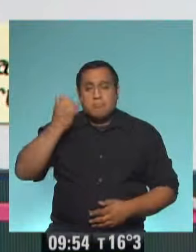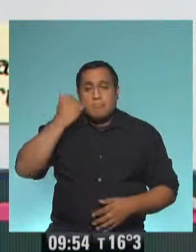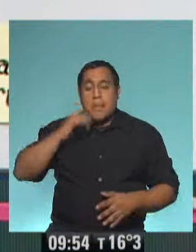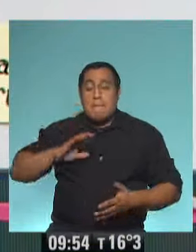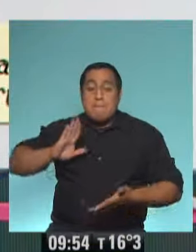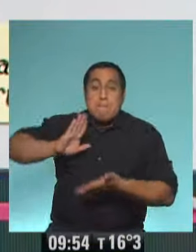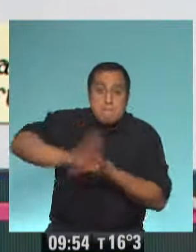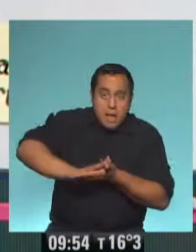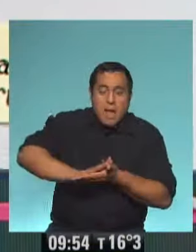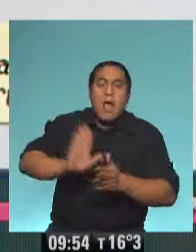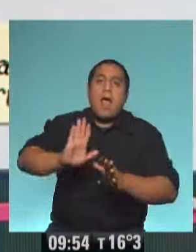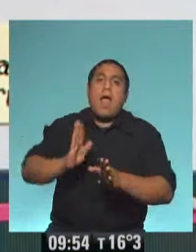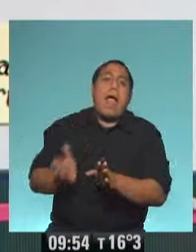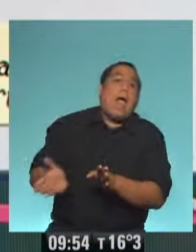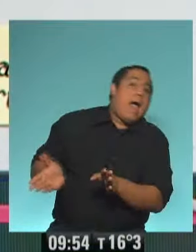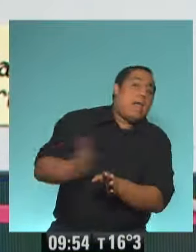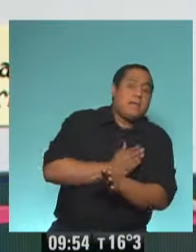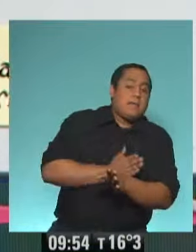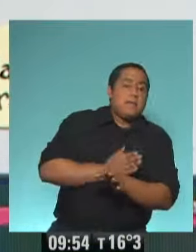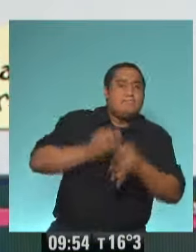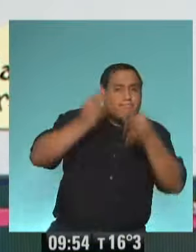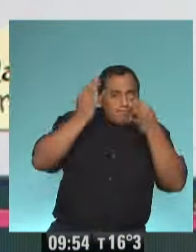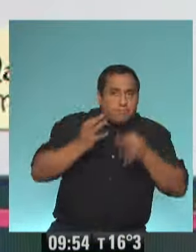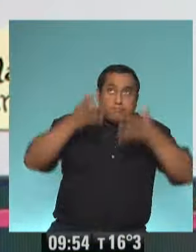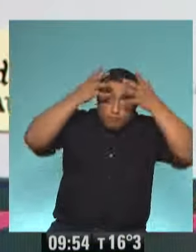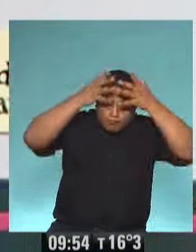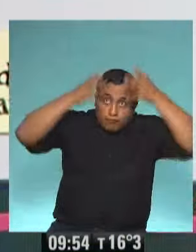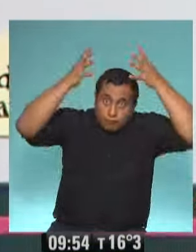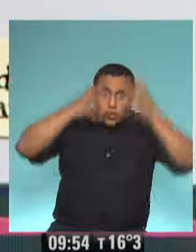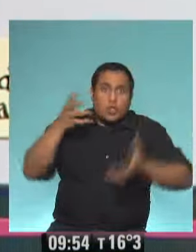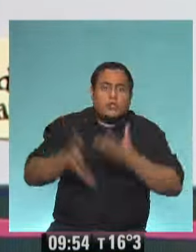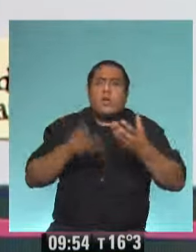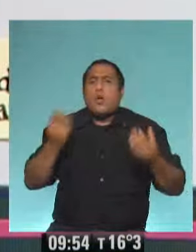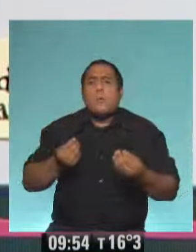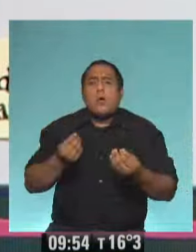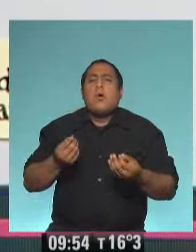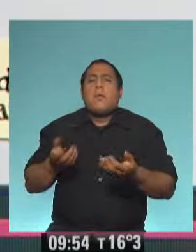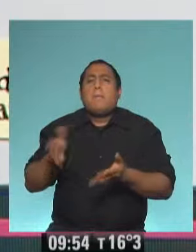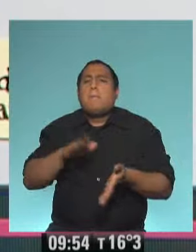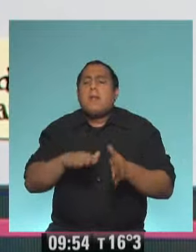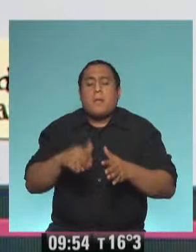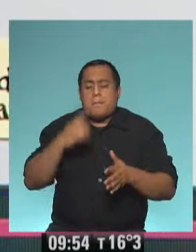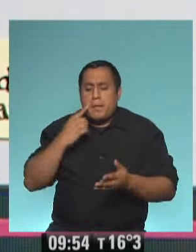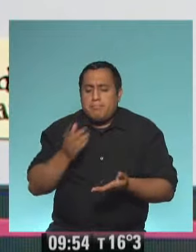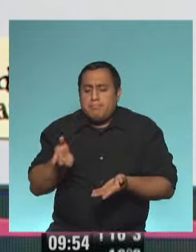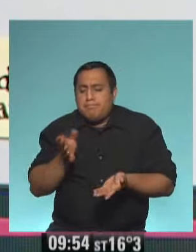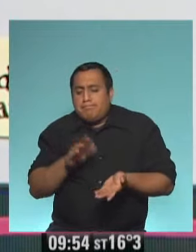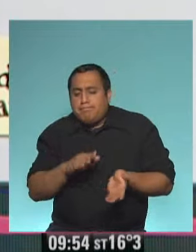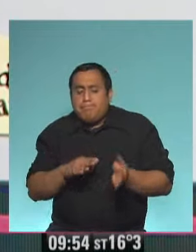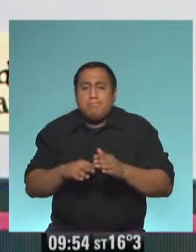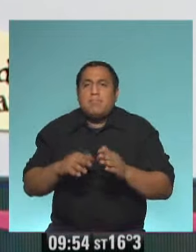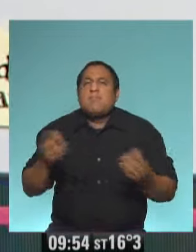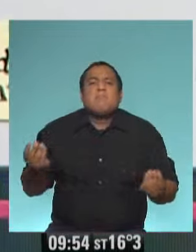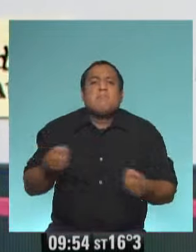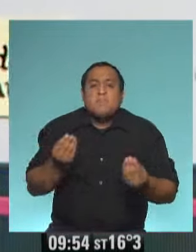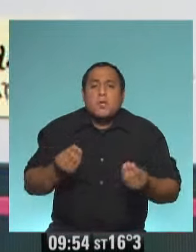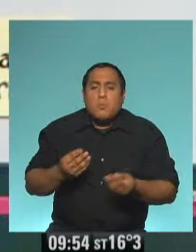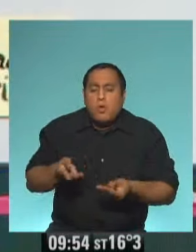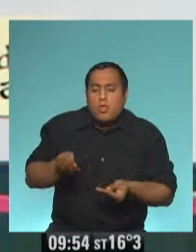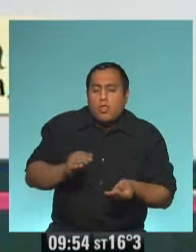pegarlo, para que esto se parezca a un gorro de cocina, lo que vamos a hacer es plegarlo. Ah, ir ¿qué doblándolo. Es plegándolo es ir. Como